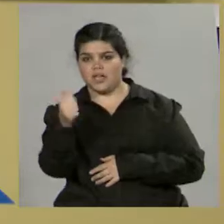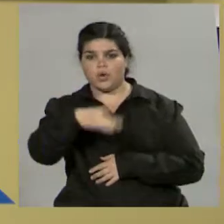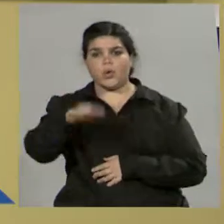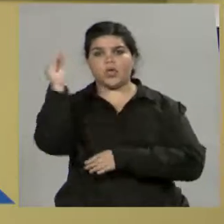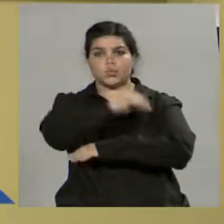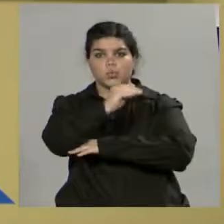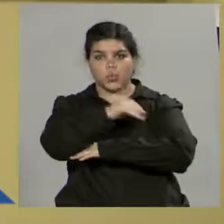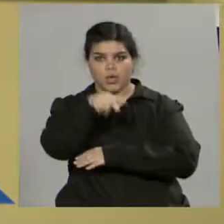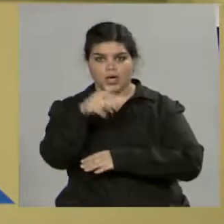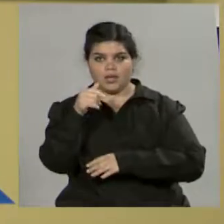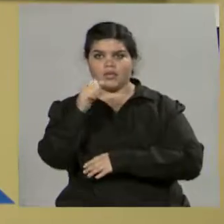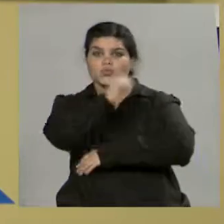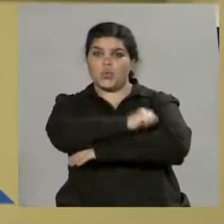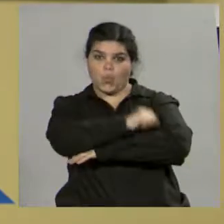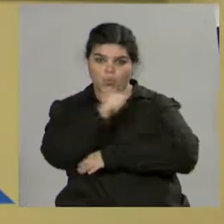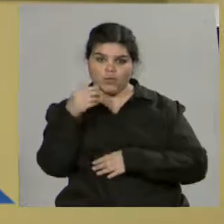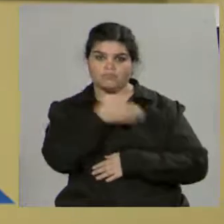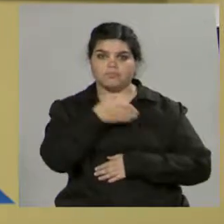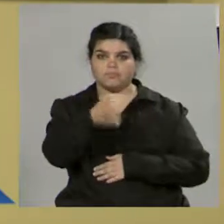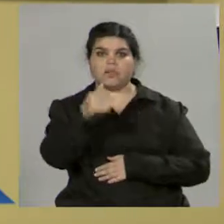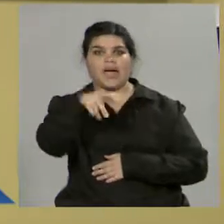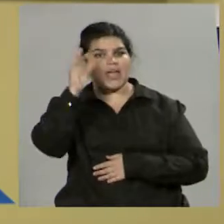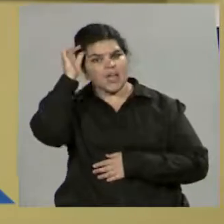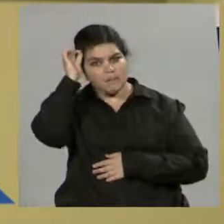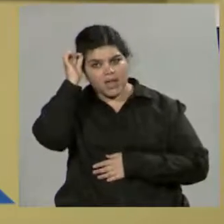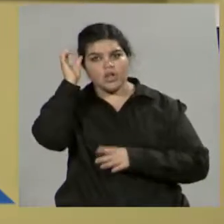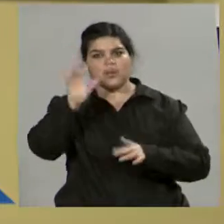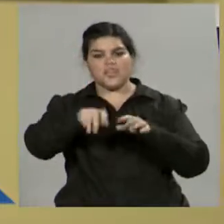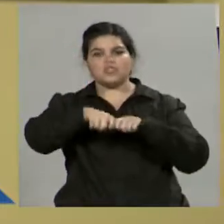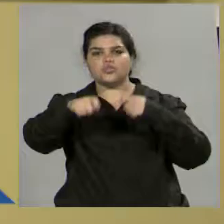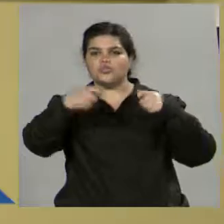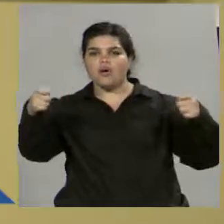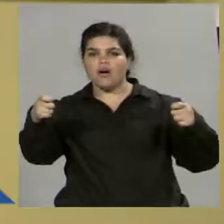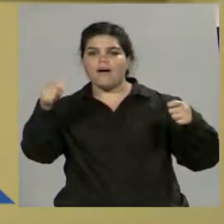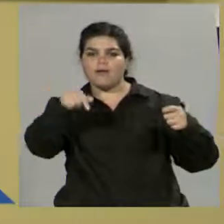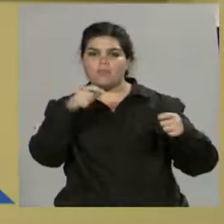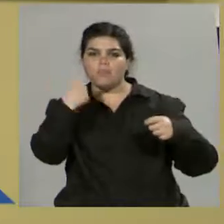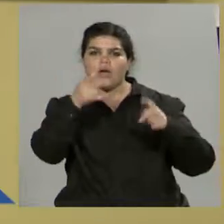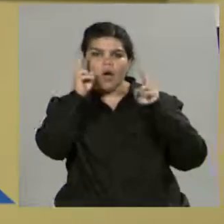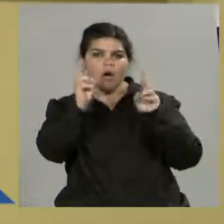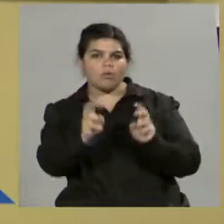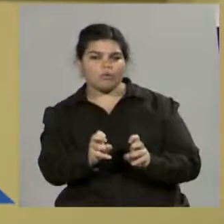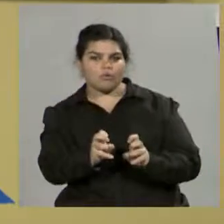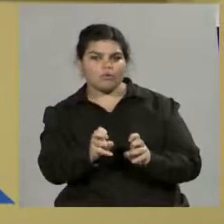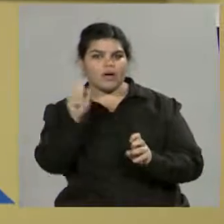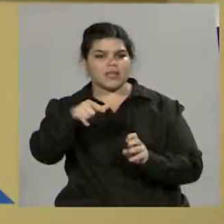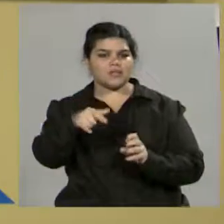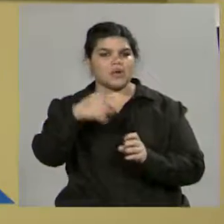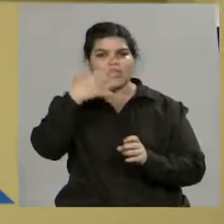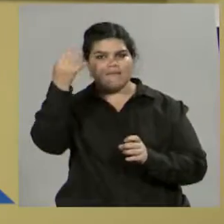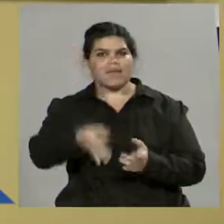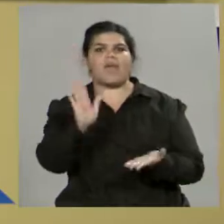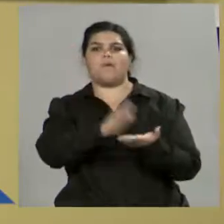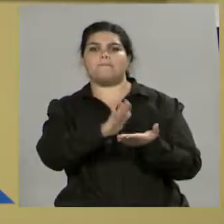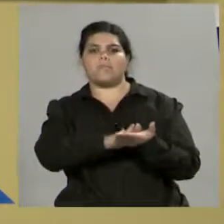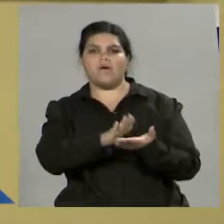Chubut y se encontraron restos de cabellos y una soga que van a ser peritados. No está totalmente descartada entonces